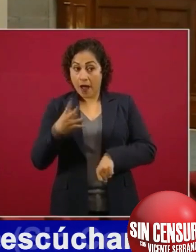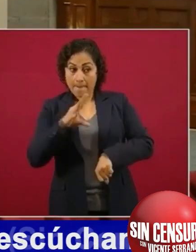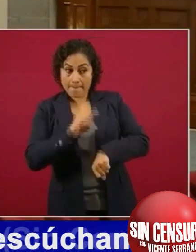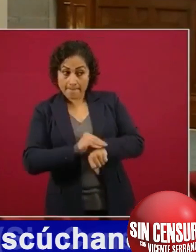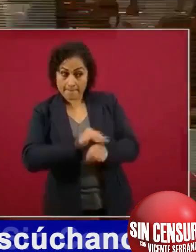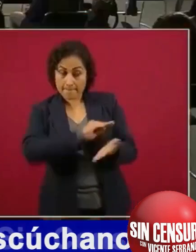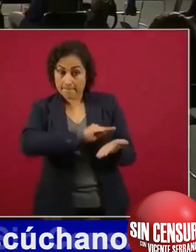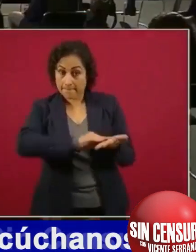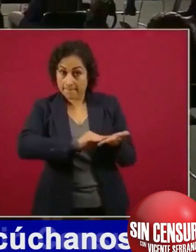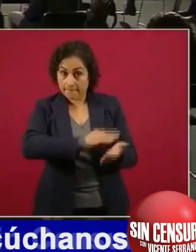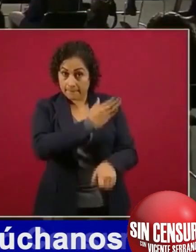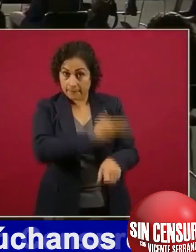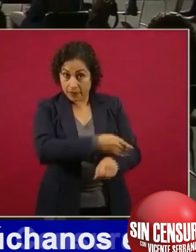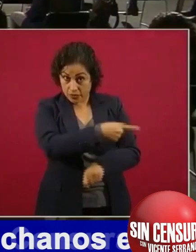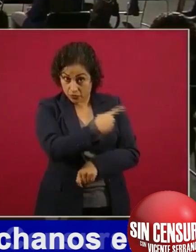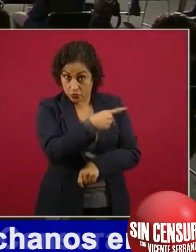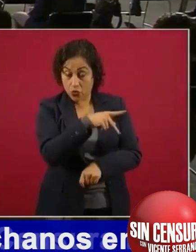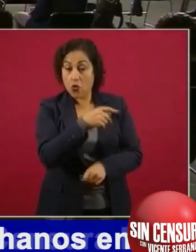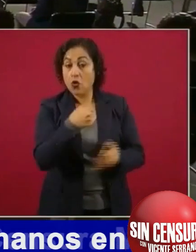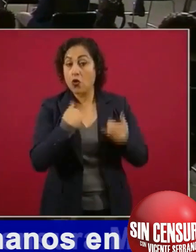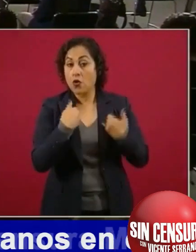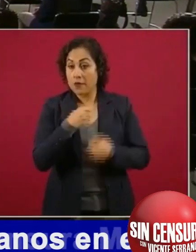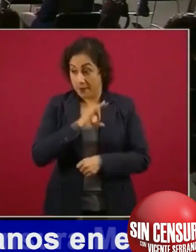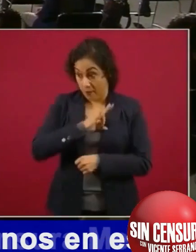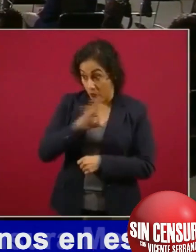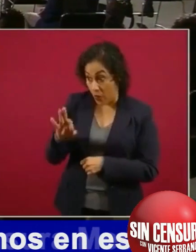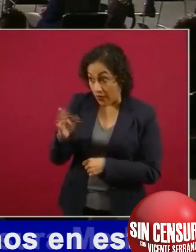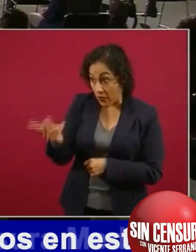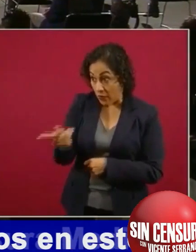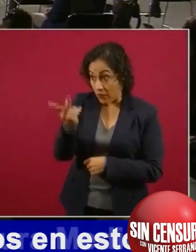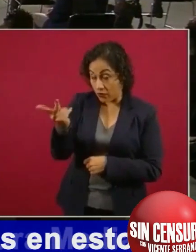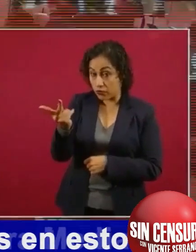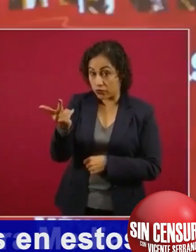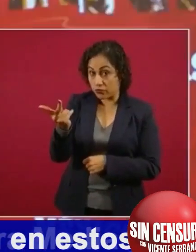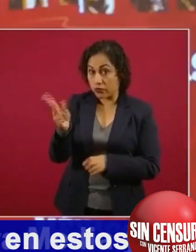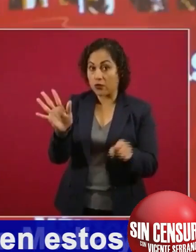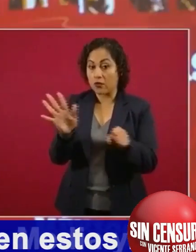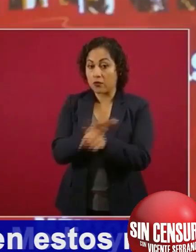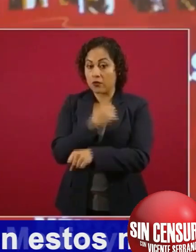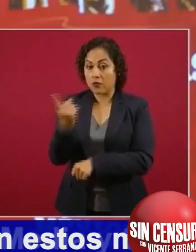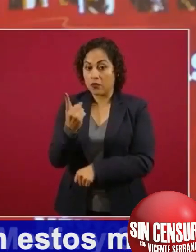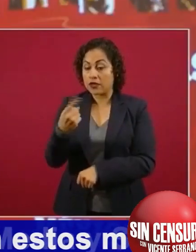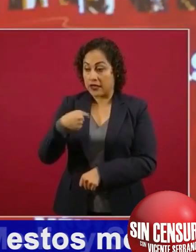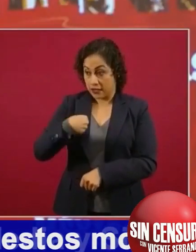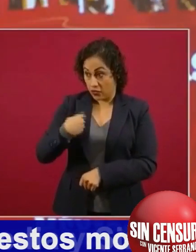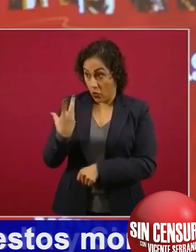¿Me permite, señor presidente? Porque si puedo, lo voy a hacer hoy mismo.